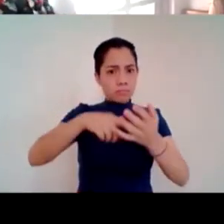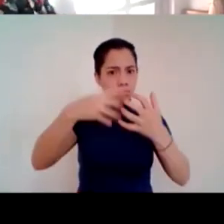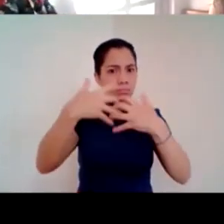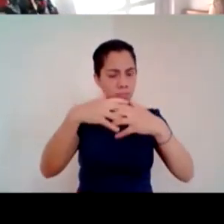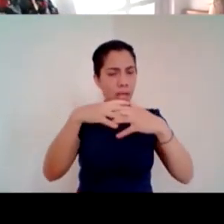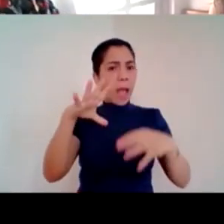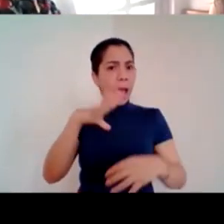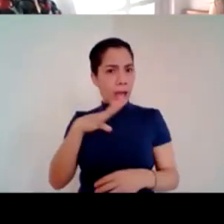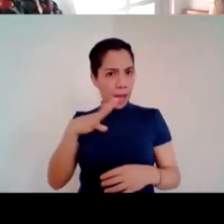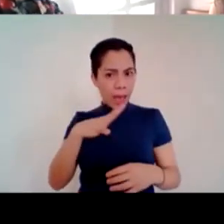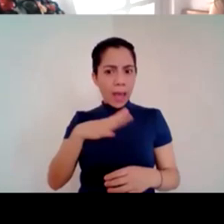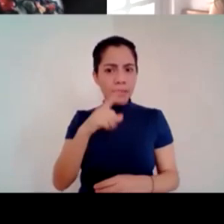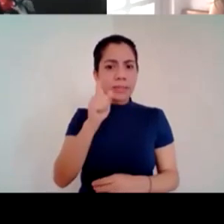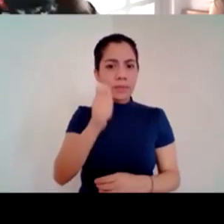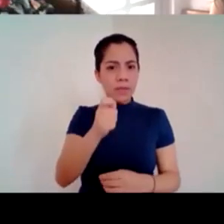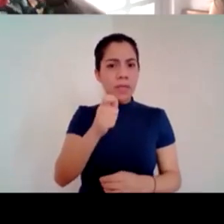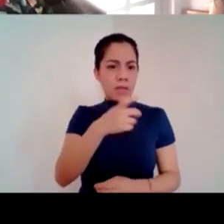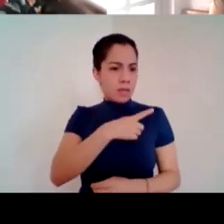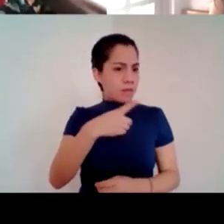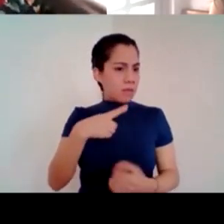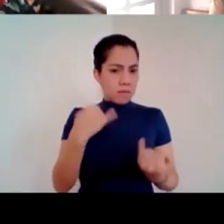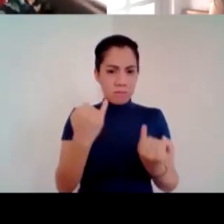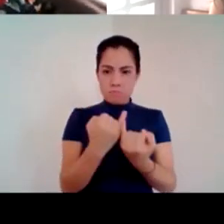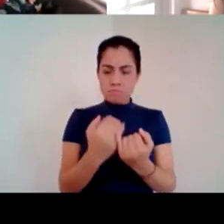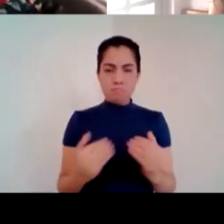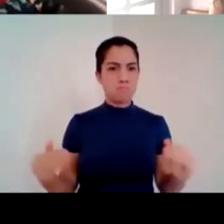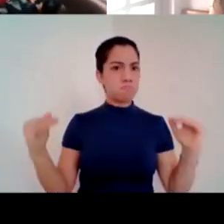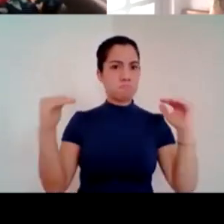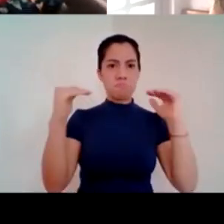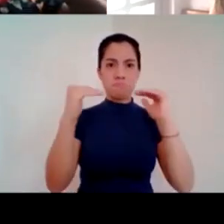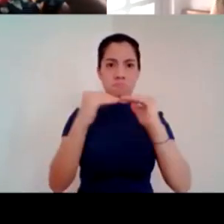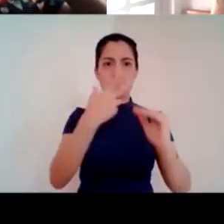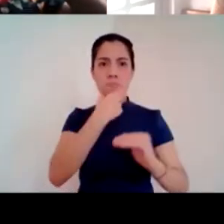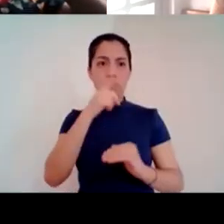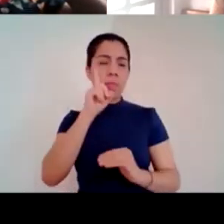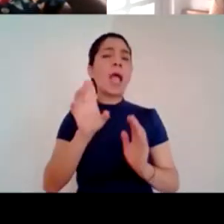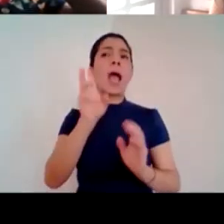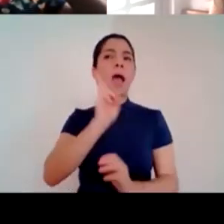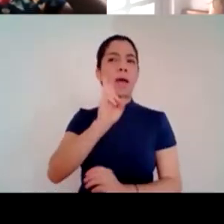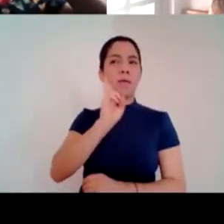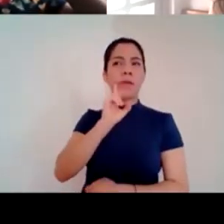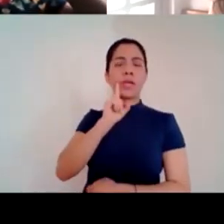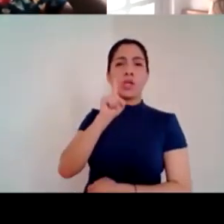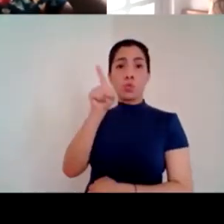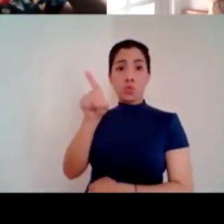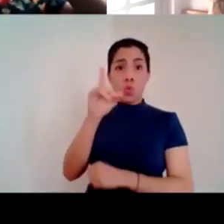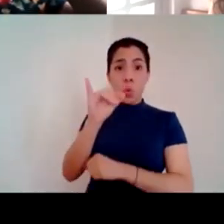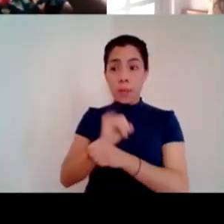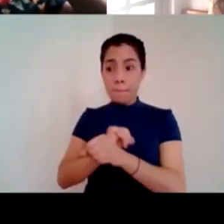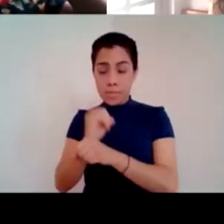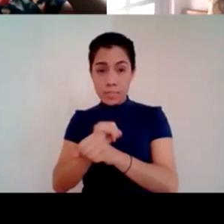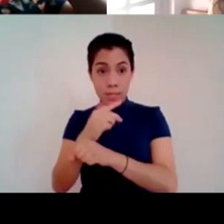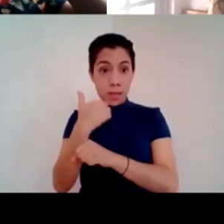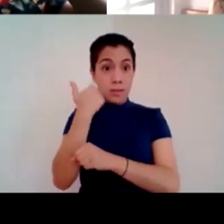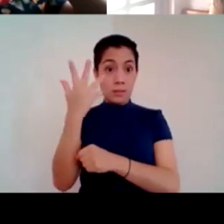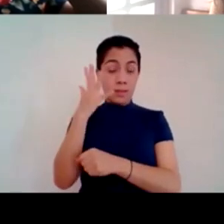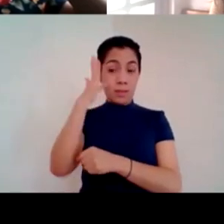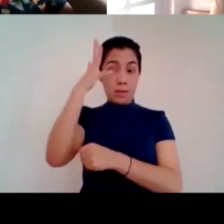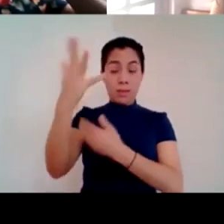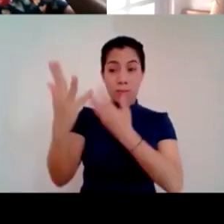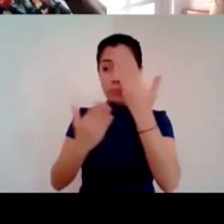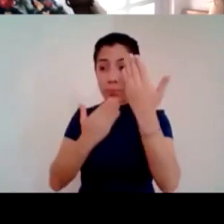consistencia oiga se puede ser investigador si no se tiene un olfato que vaya más allá de la